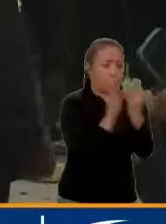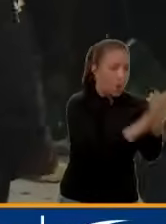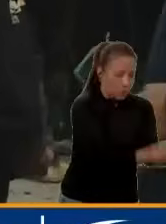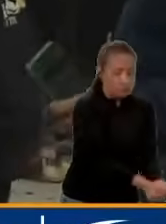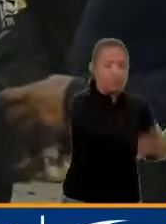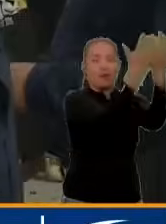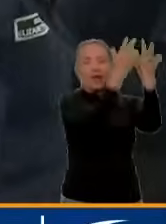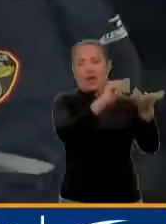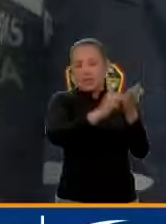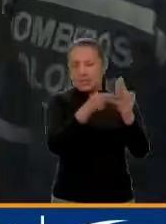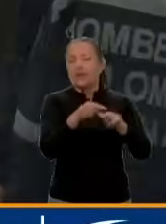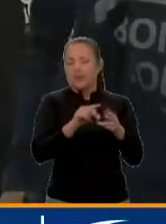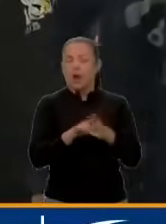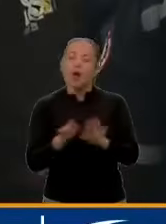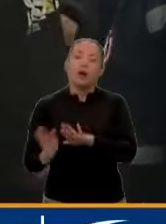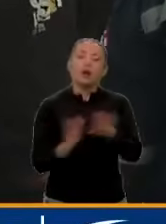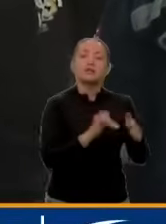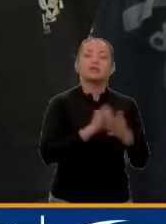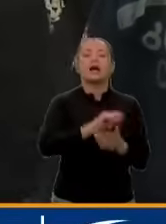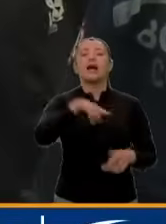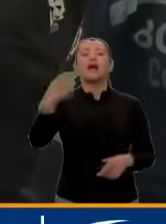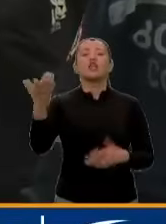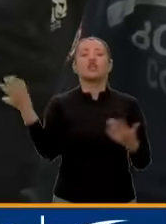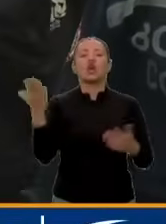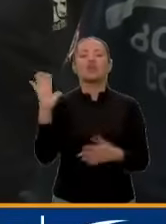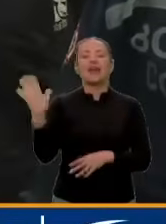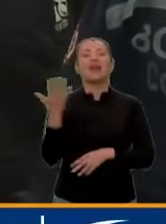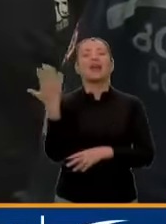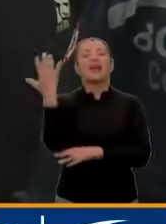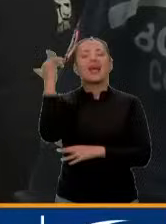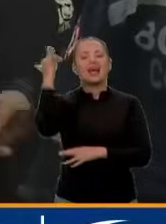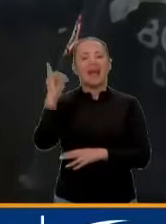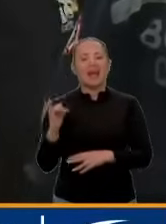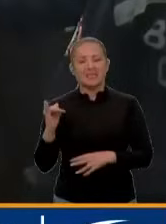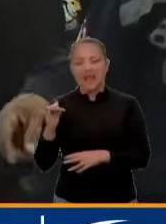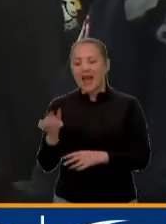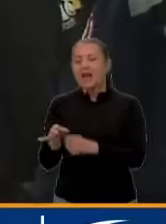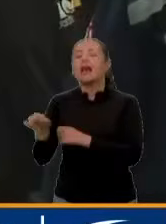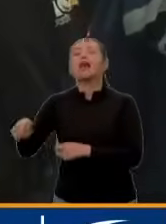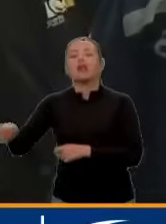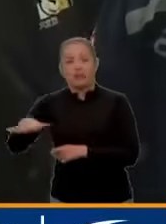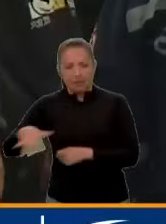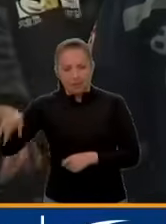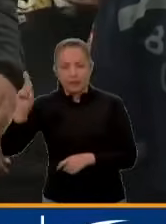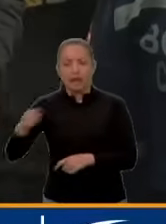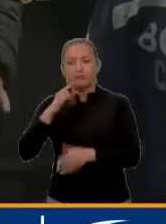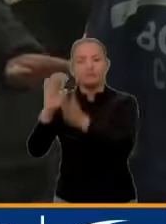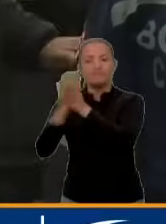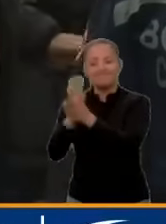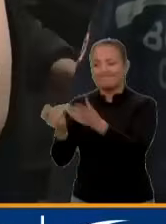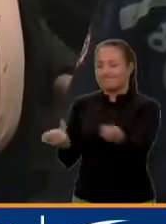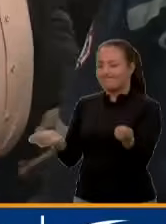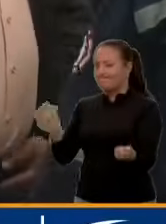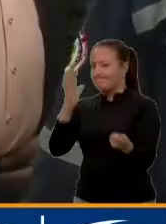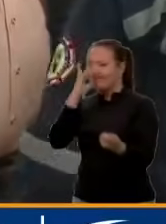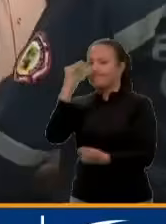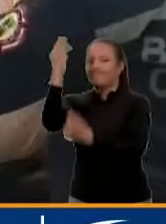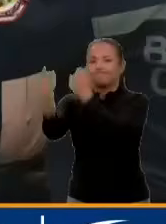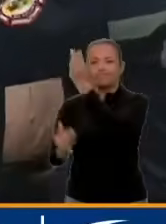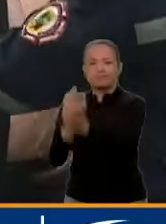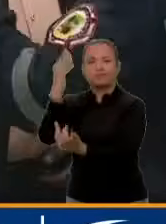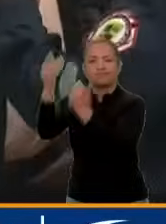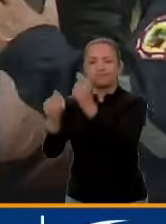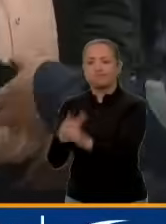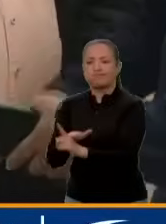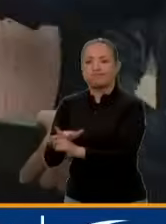hablar de esta región, porque allí las noticias no son buenas. Las autoridades, los organismos de socorro no han podido controlar un incendio que ya ha